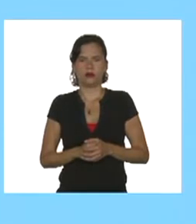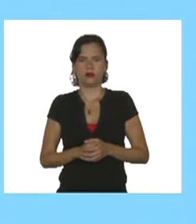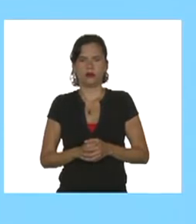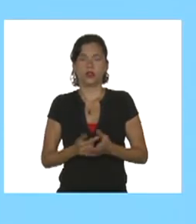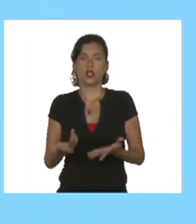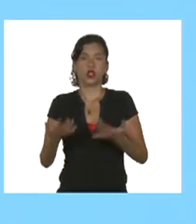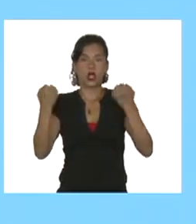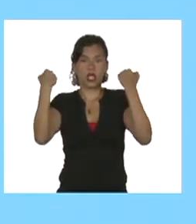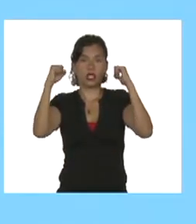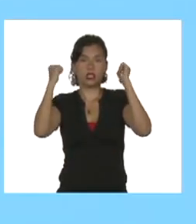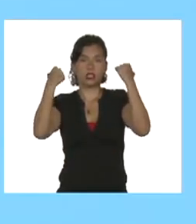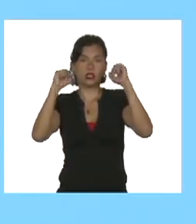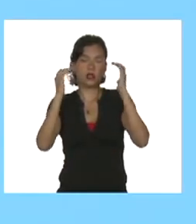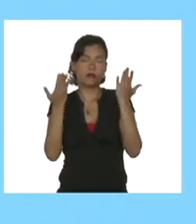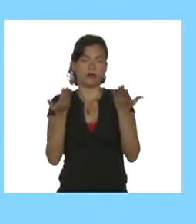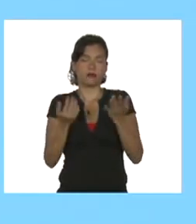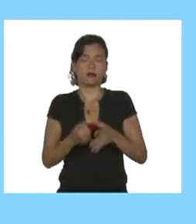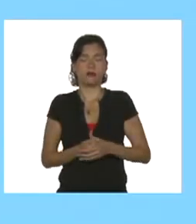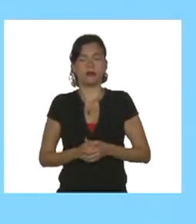Son ejercicios.